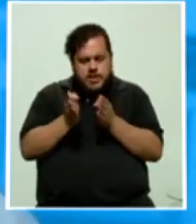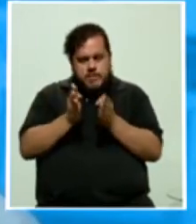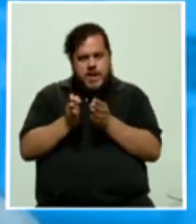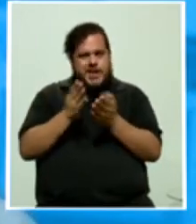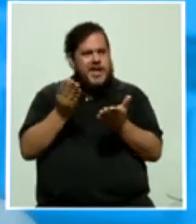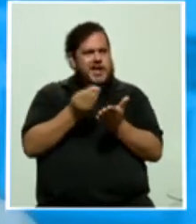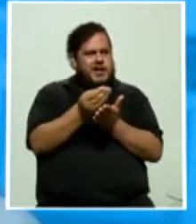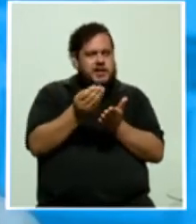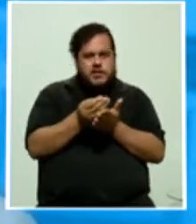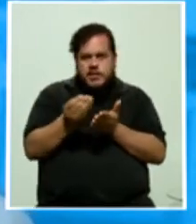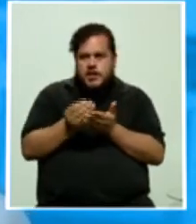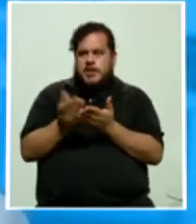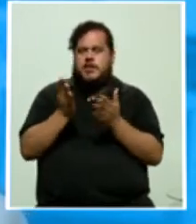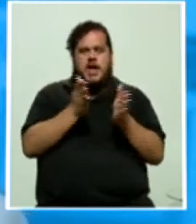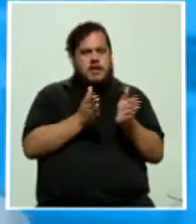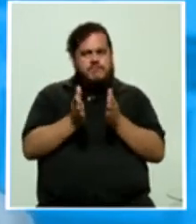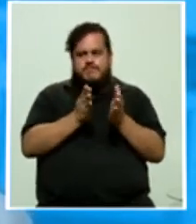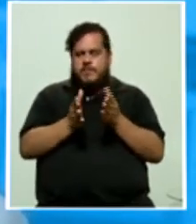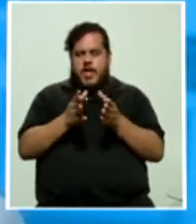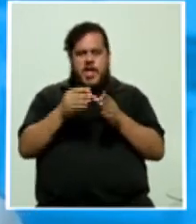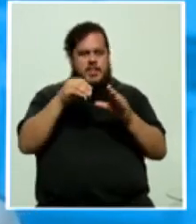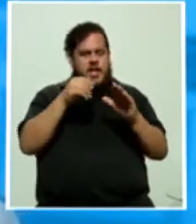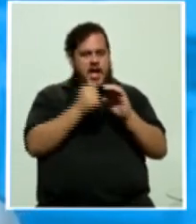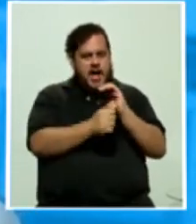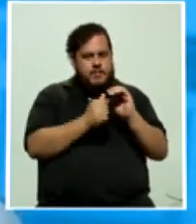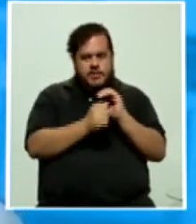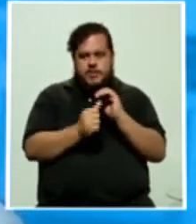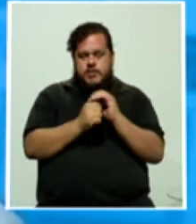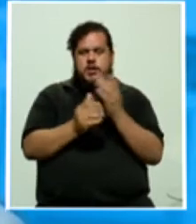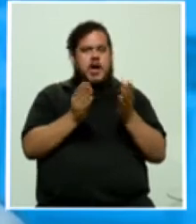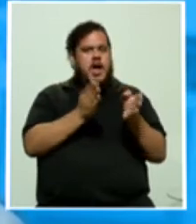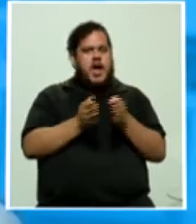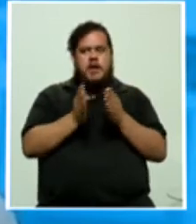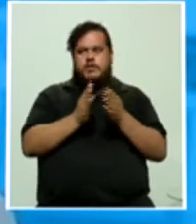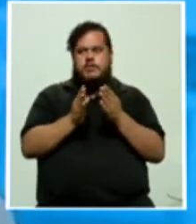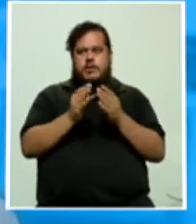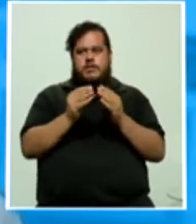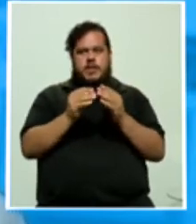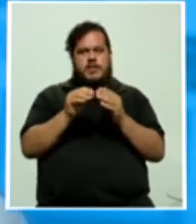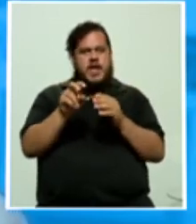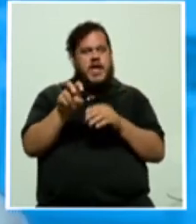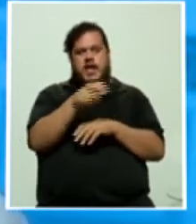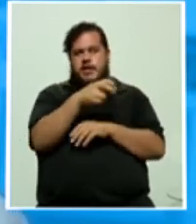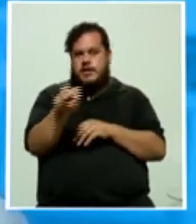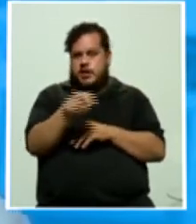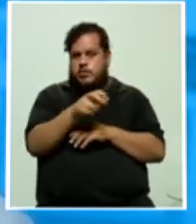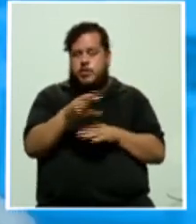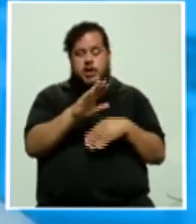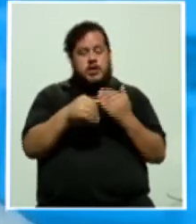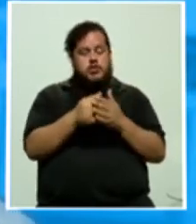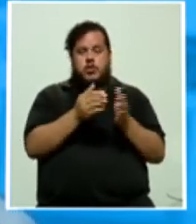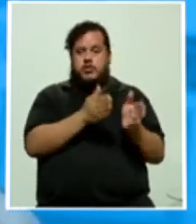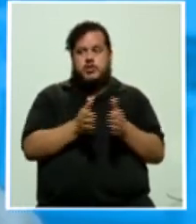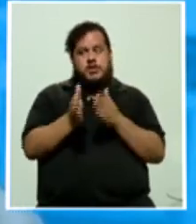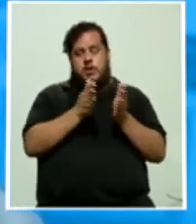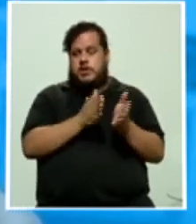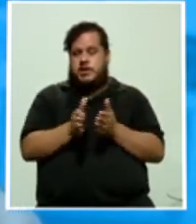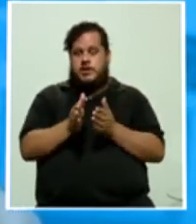en la logística de almacenamiento, en la logística de transporte, que está organizado de forma muy,